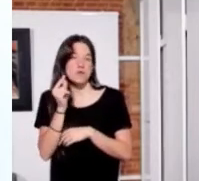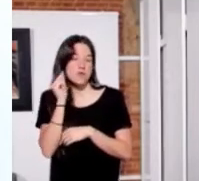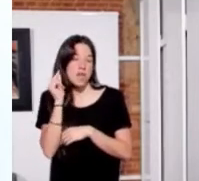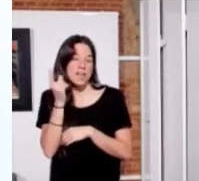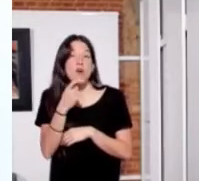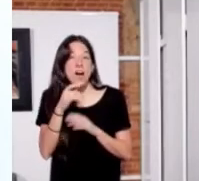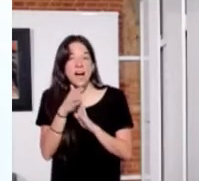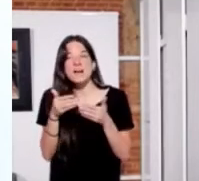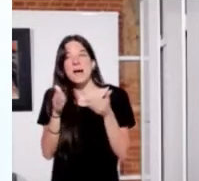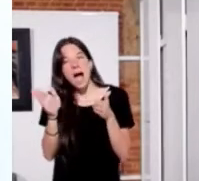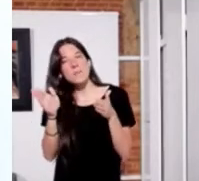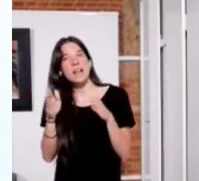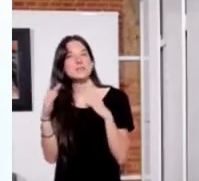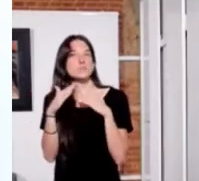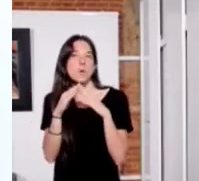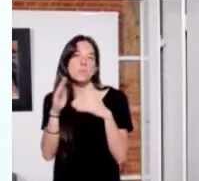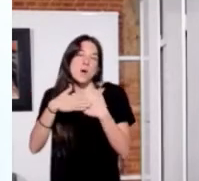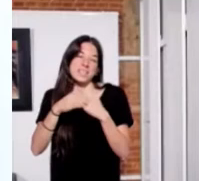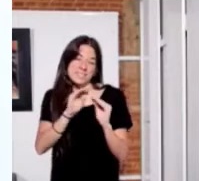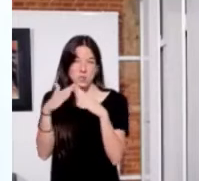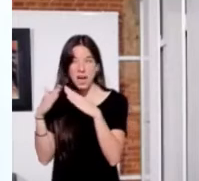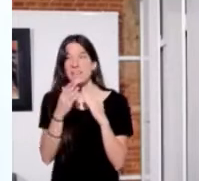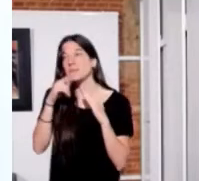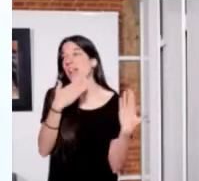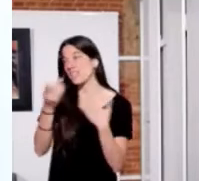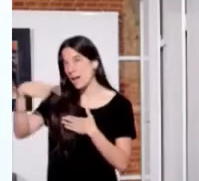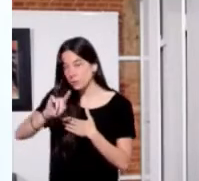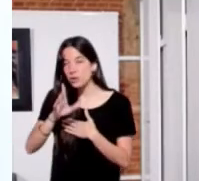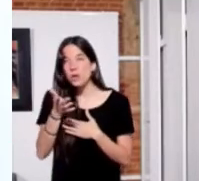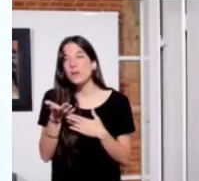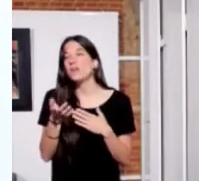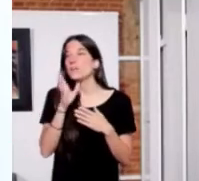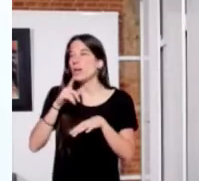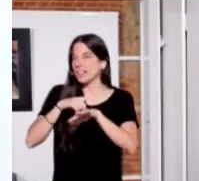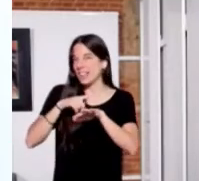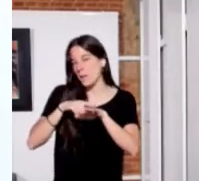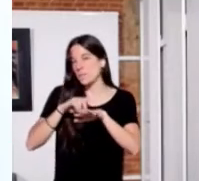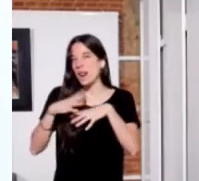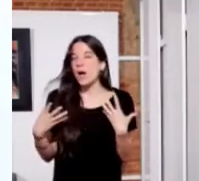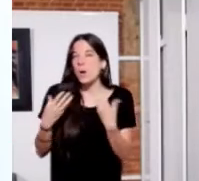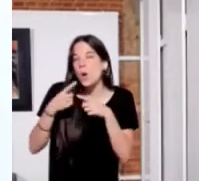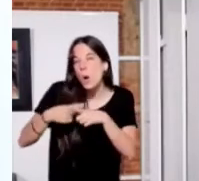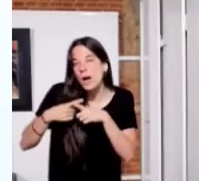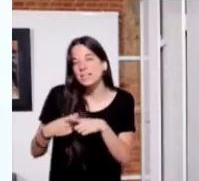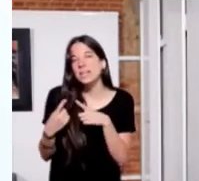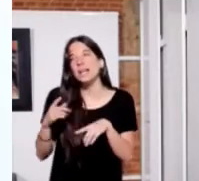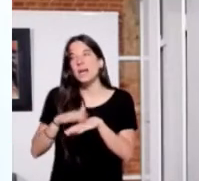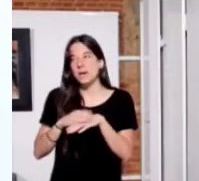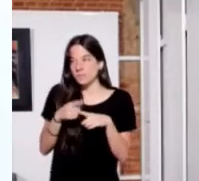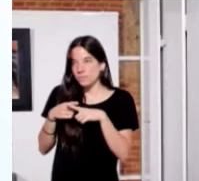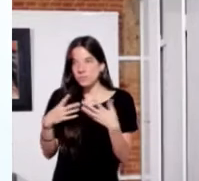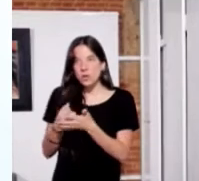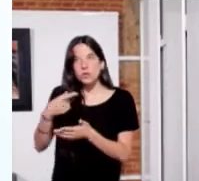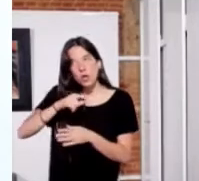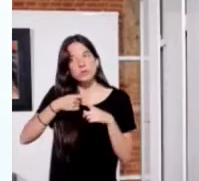todos vosotros, sobre todo por tener este tiempo para compartir entre todos un